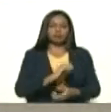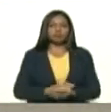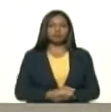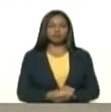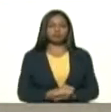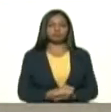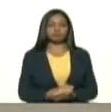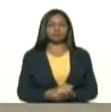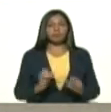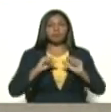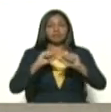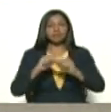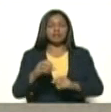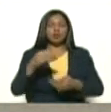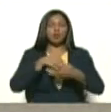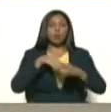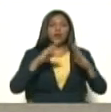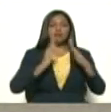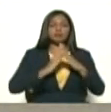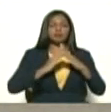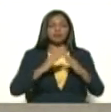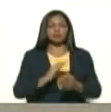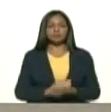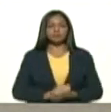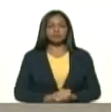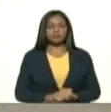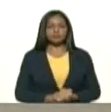para mantener esta cuarentena,